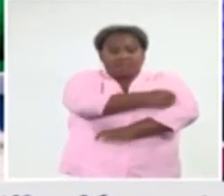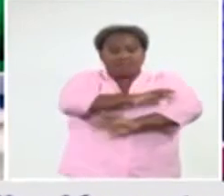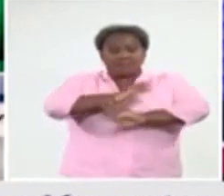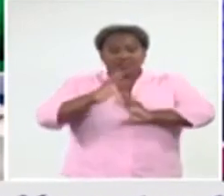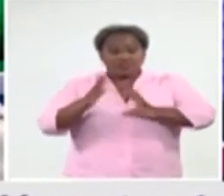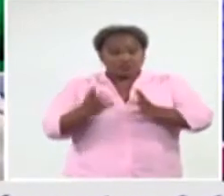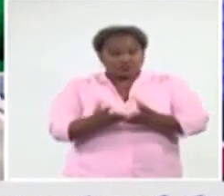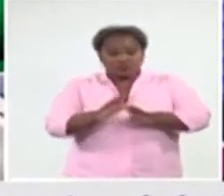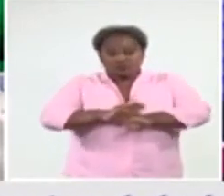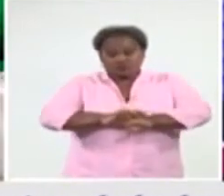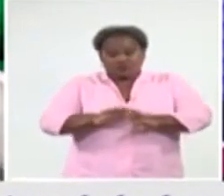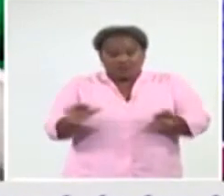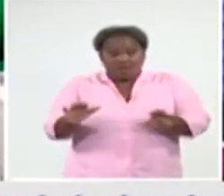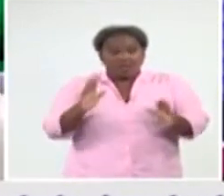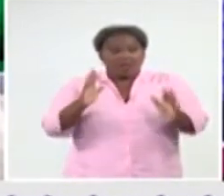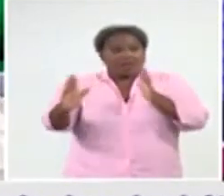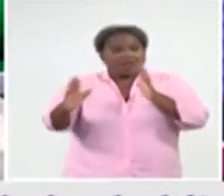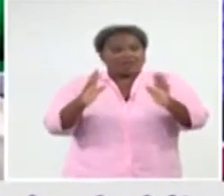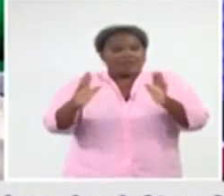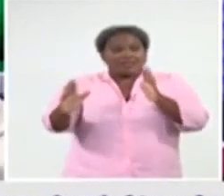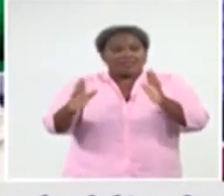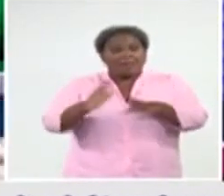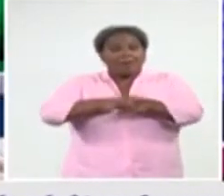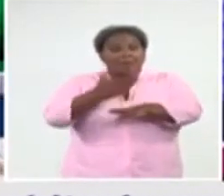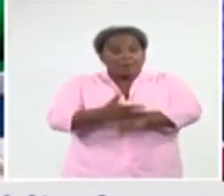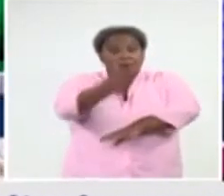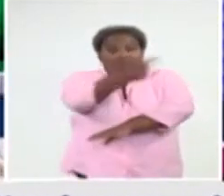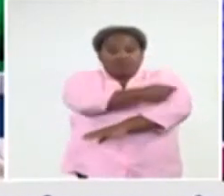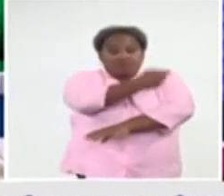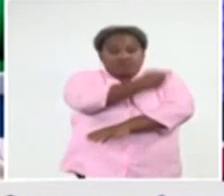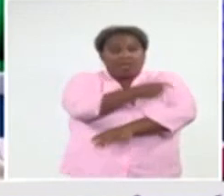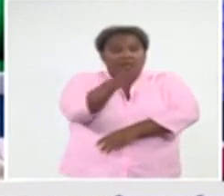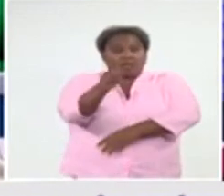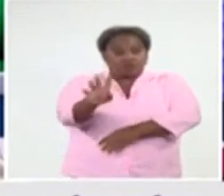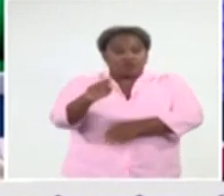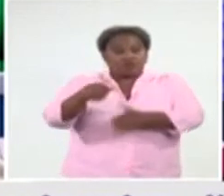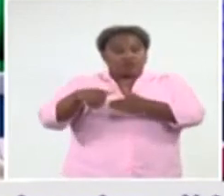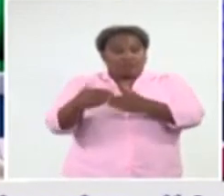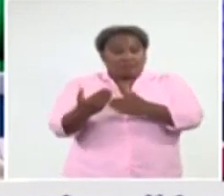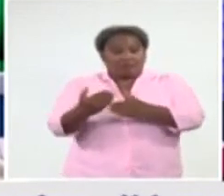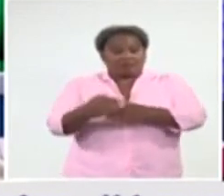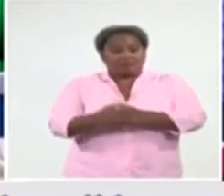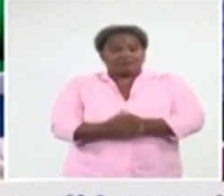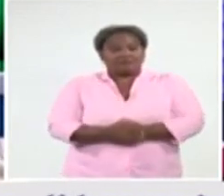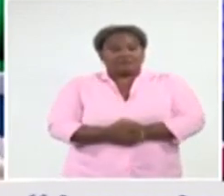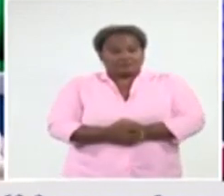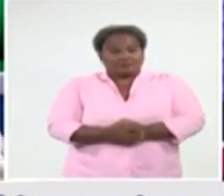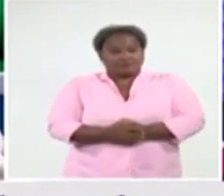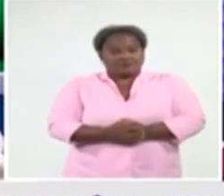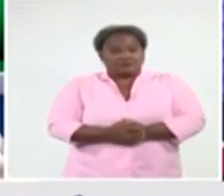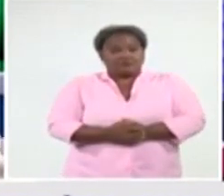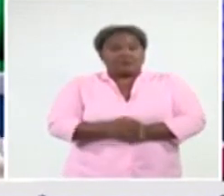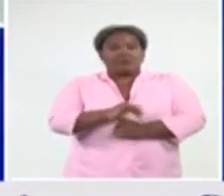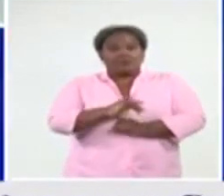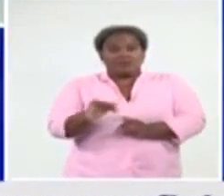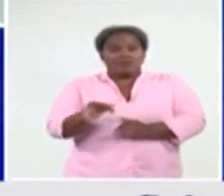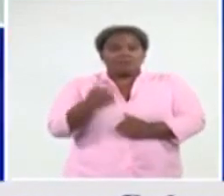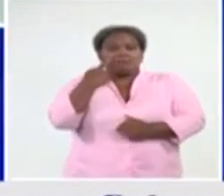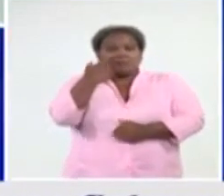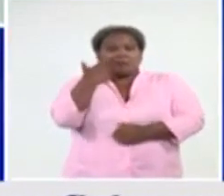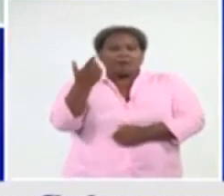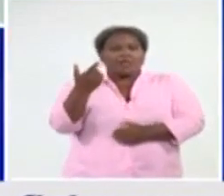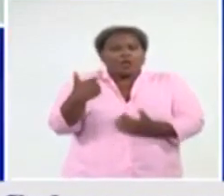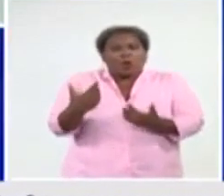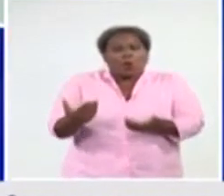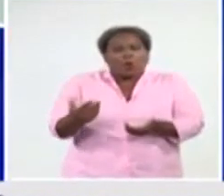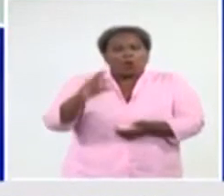aplicadas, un periodo de tiempo posterior de no menos de 14 días, pues que es la intervención sanitaria